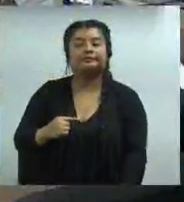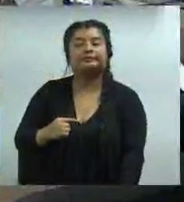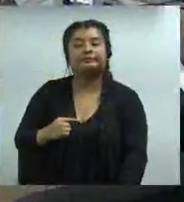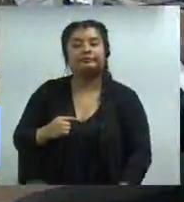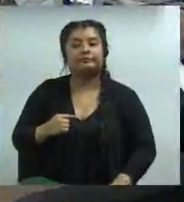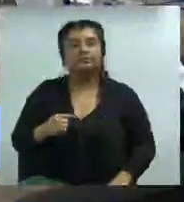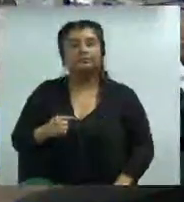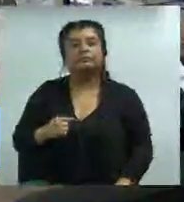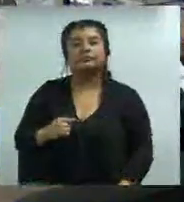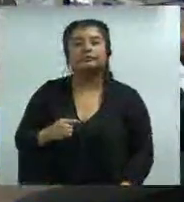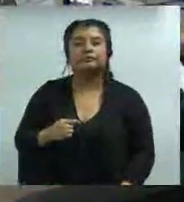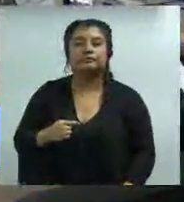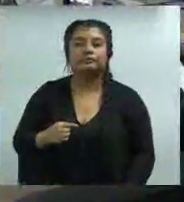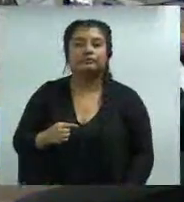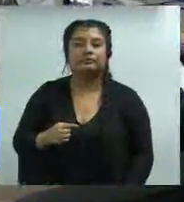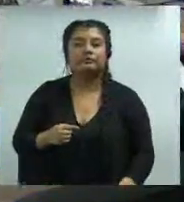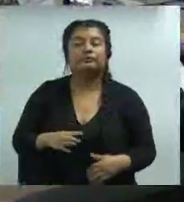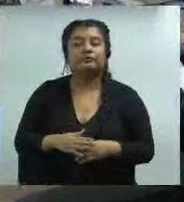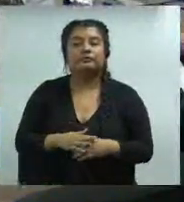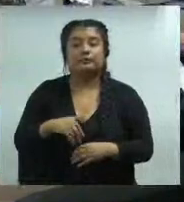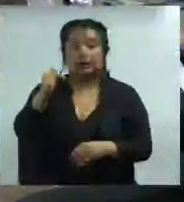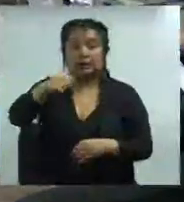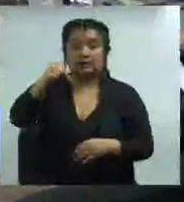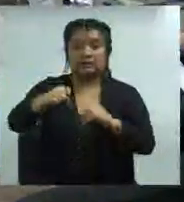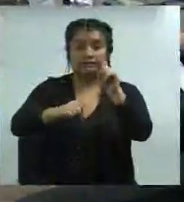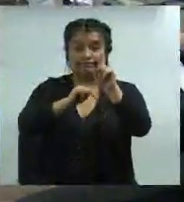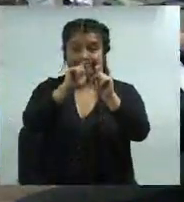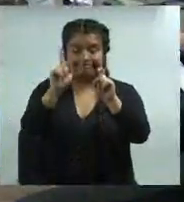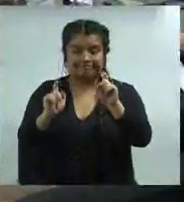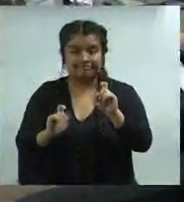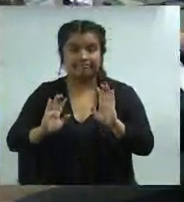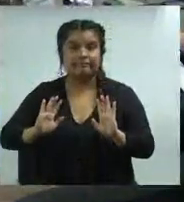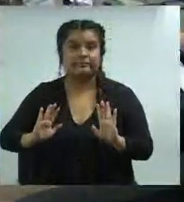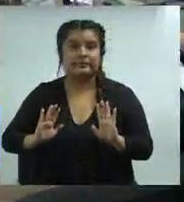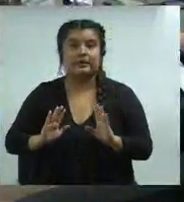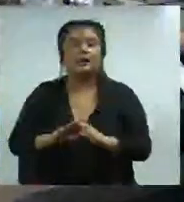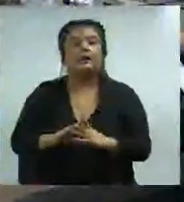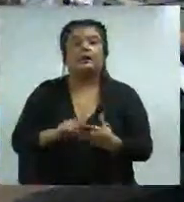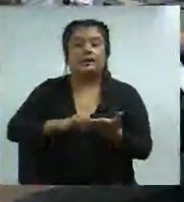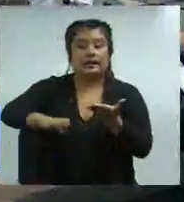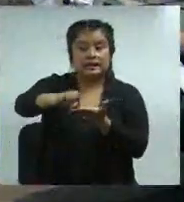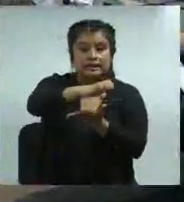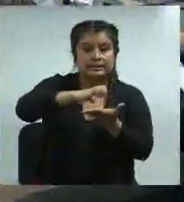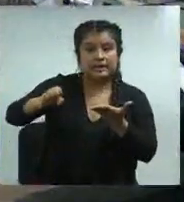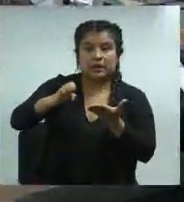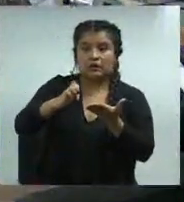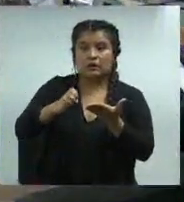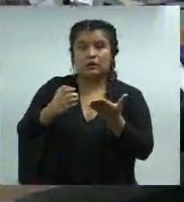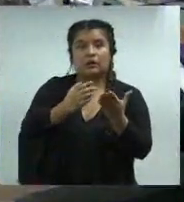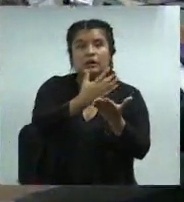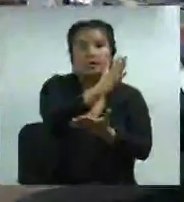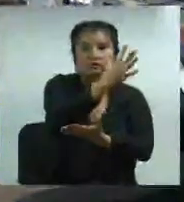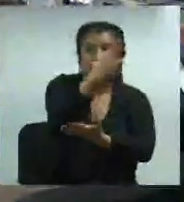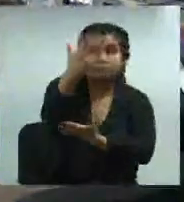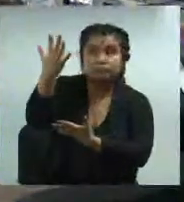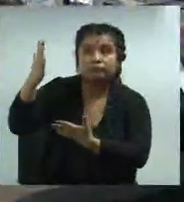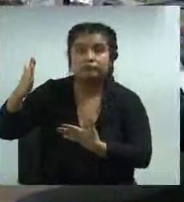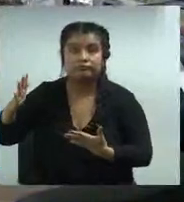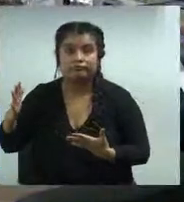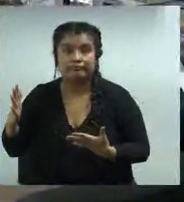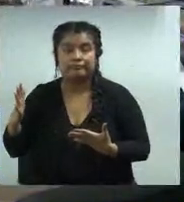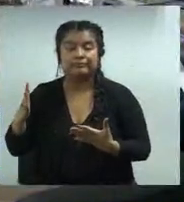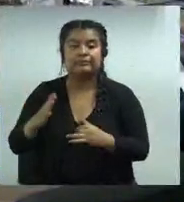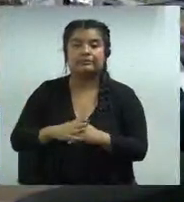bloque. Yo me preguntaría si el Estado fue el que votó el bosque para